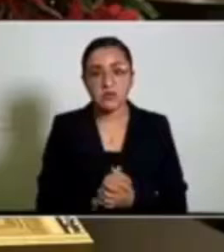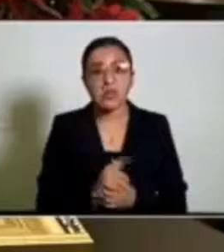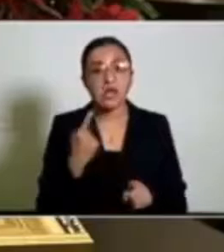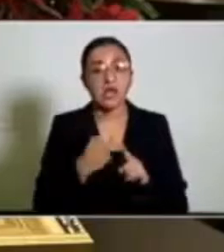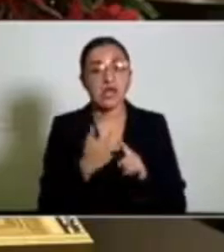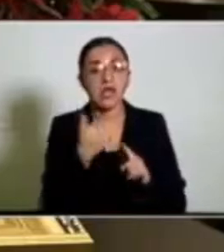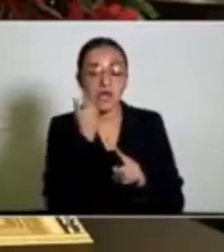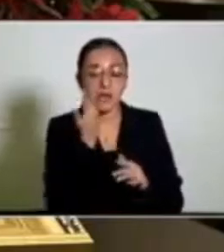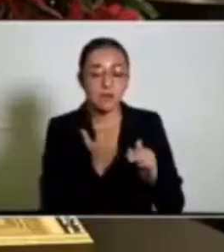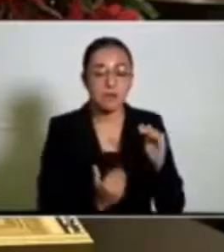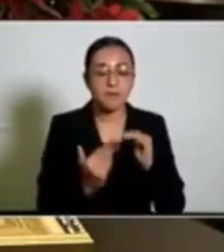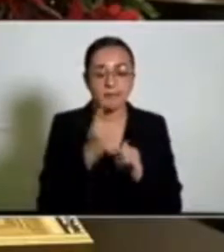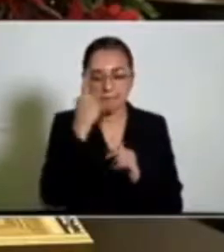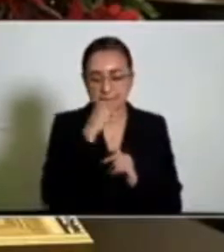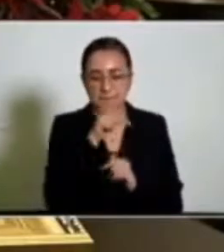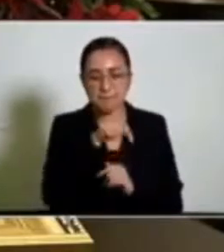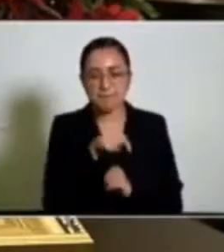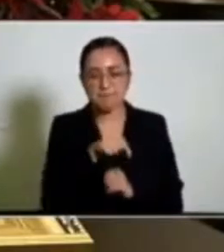aspirantes